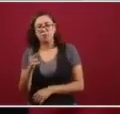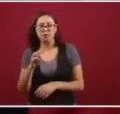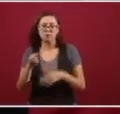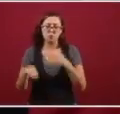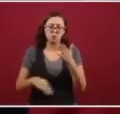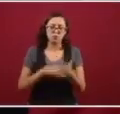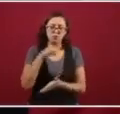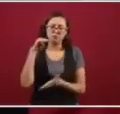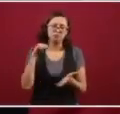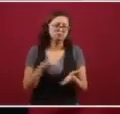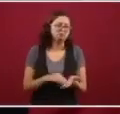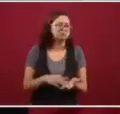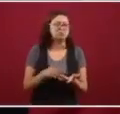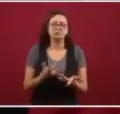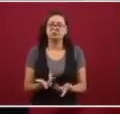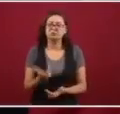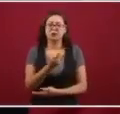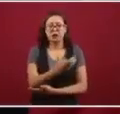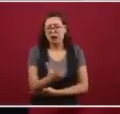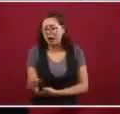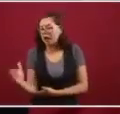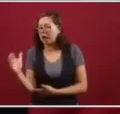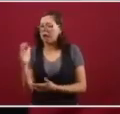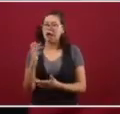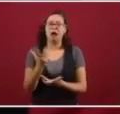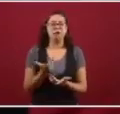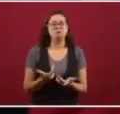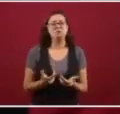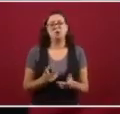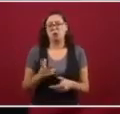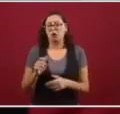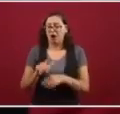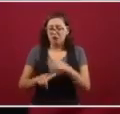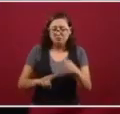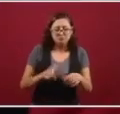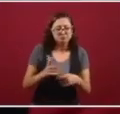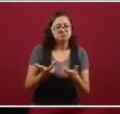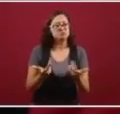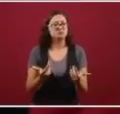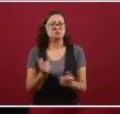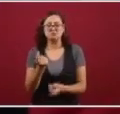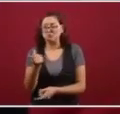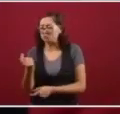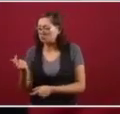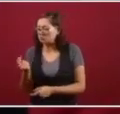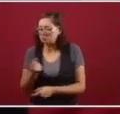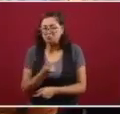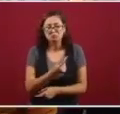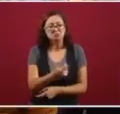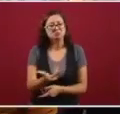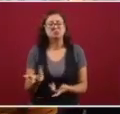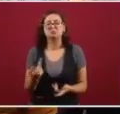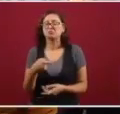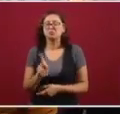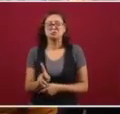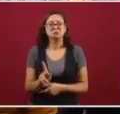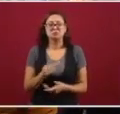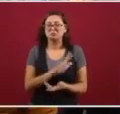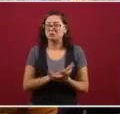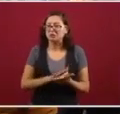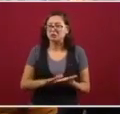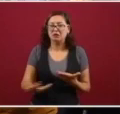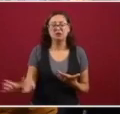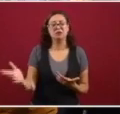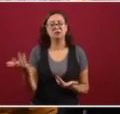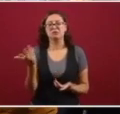actividad primaria, que no hay ahí, no hay industria. Ahorita el campo, pues, ¿qué le voy a decir, no? Está por los suelos, no